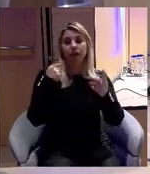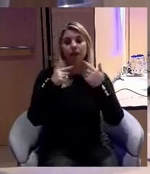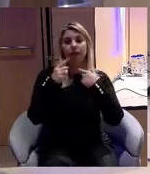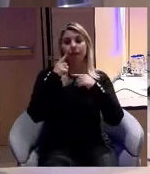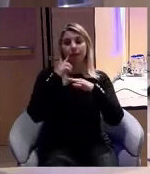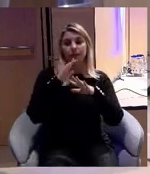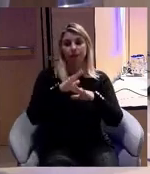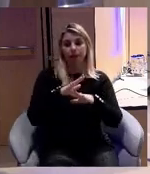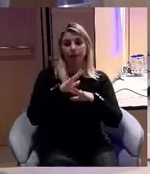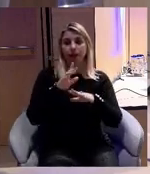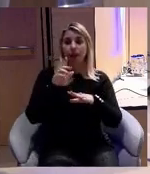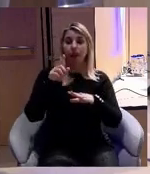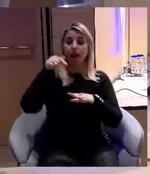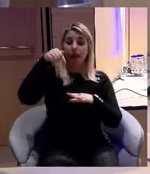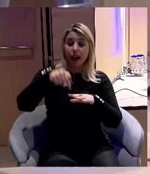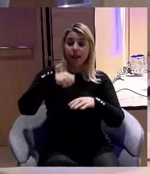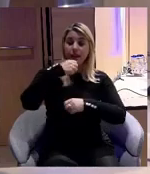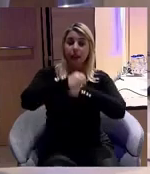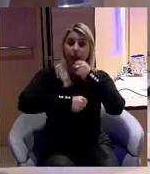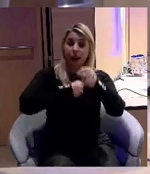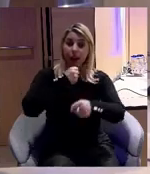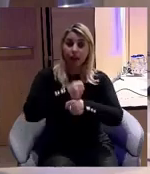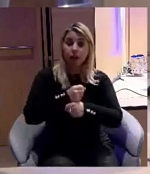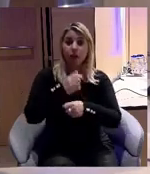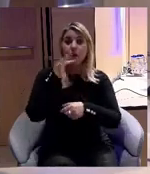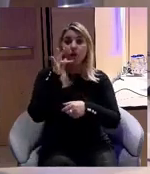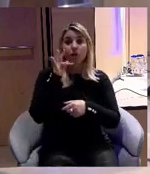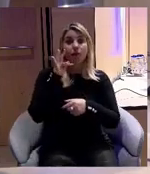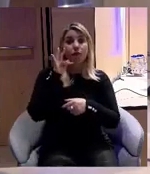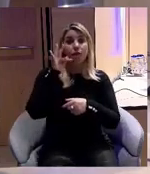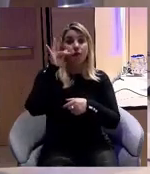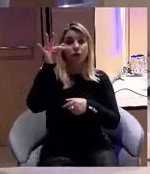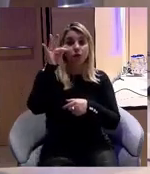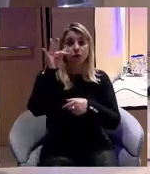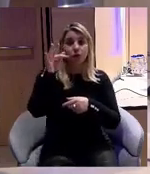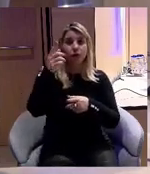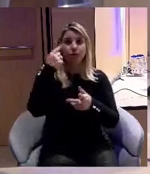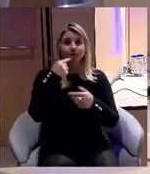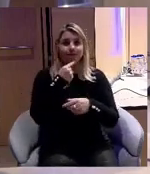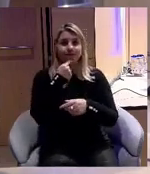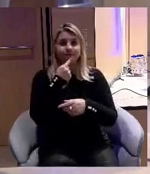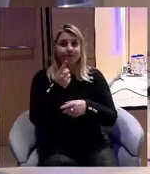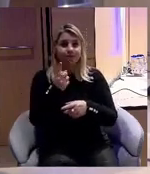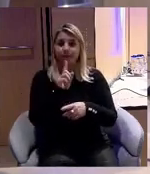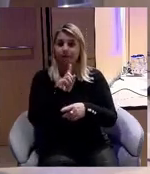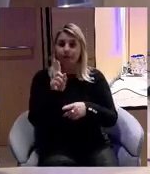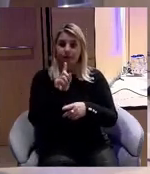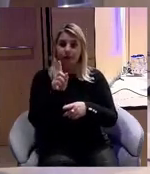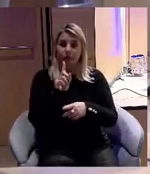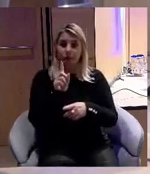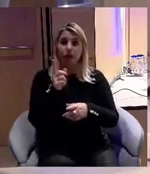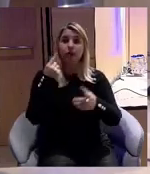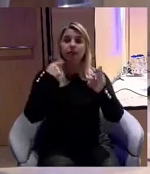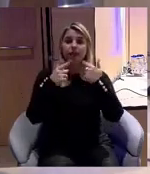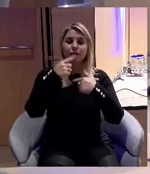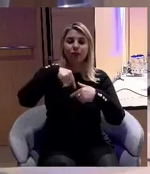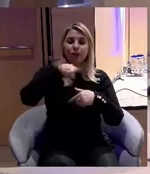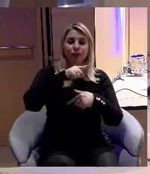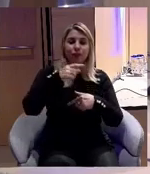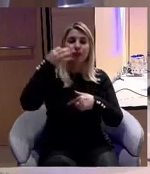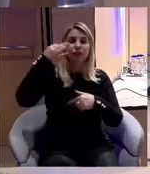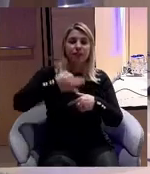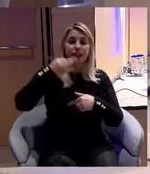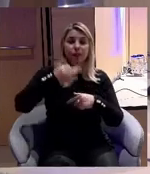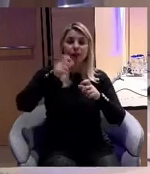a decir de este año fue el futuro no es un misterio eh Porque queremos concientizar a la